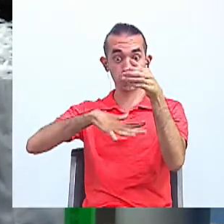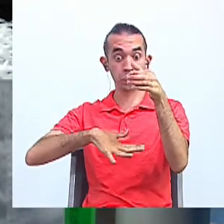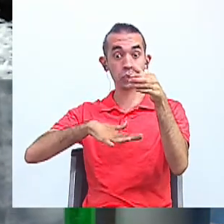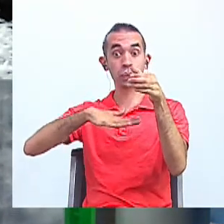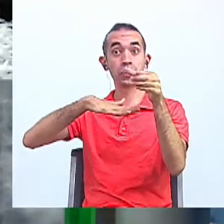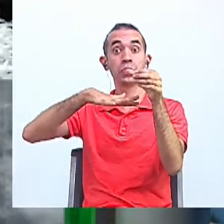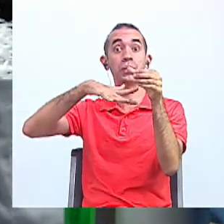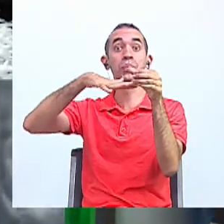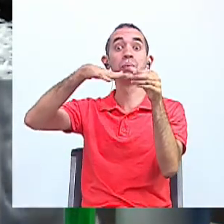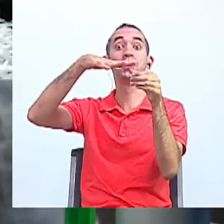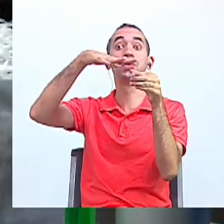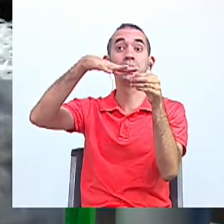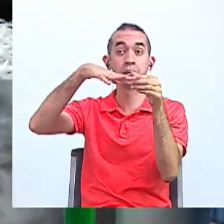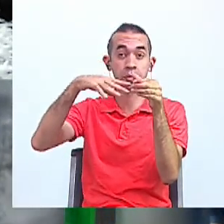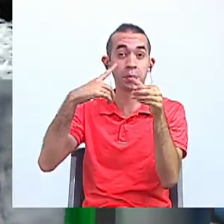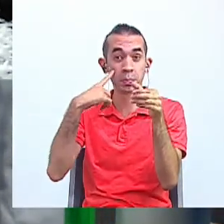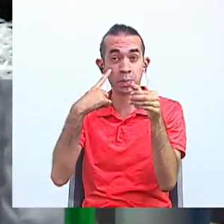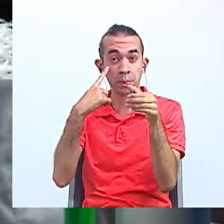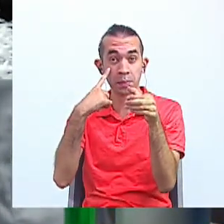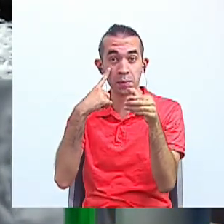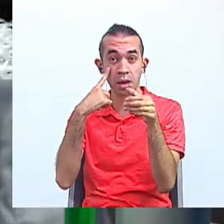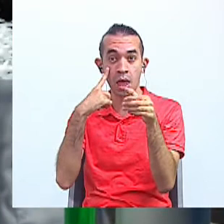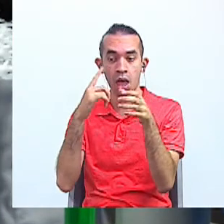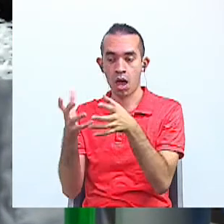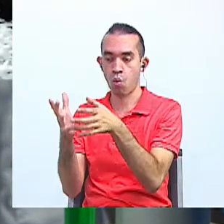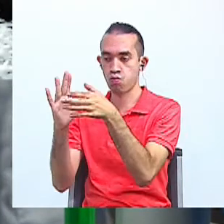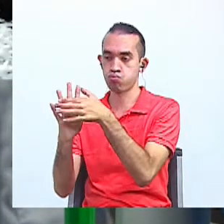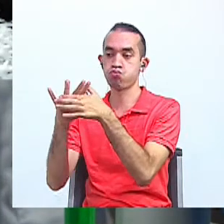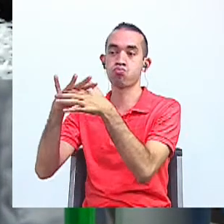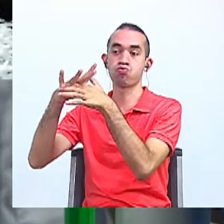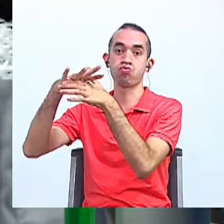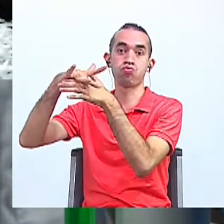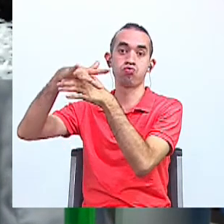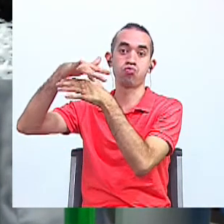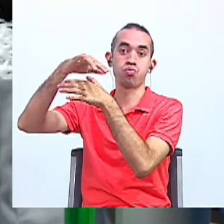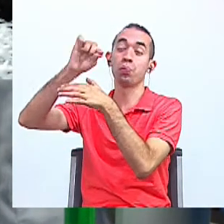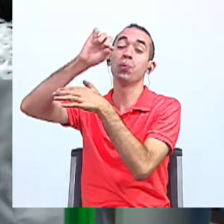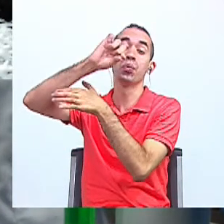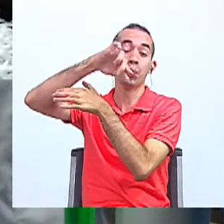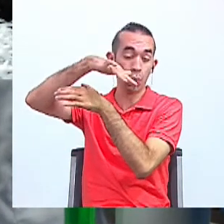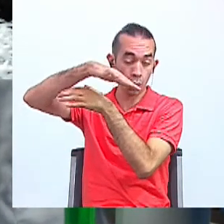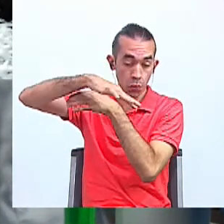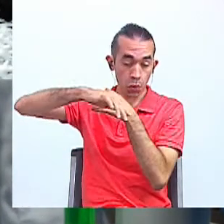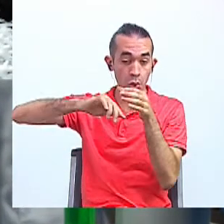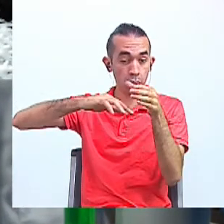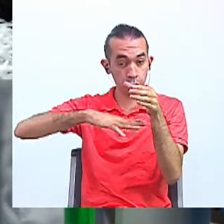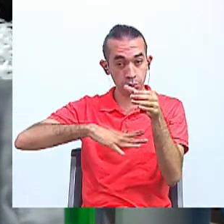Como pueden ver, ahí se está haciendo un desplazamiento de su volumen.